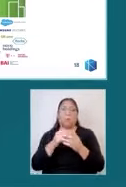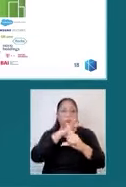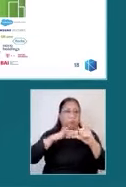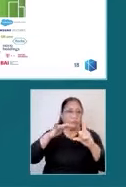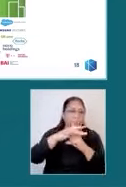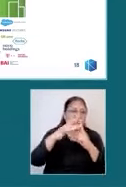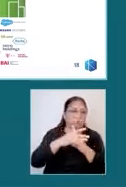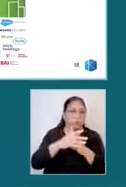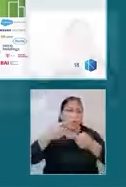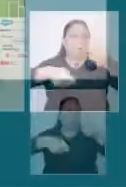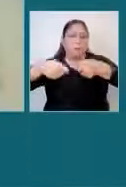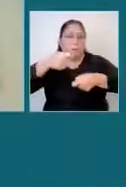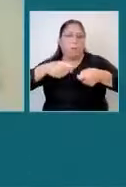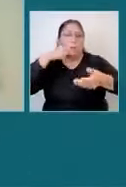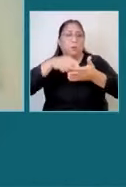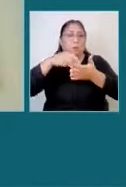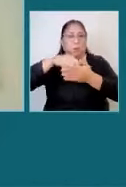Gracias.